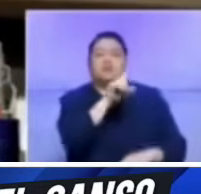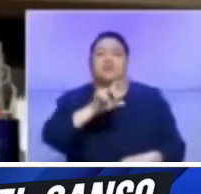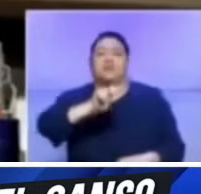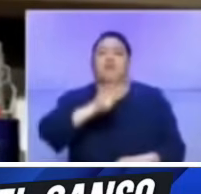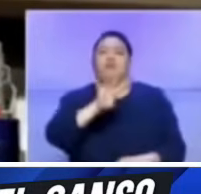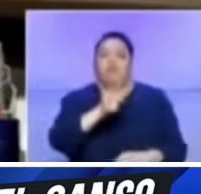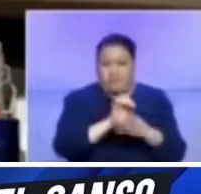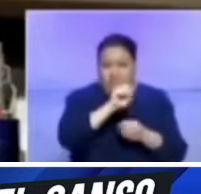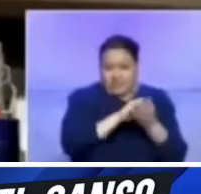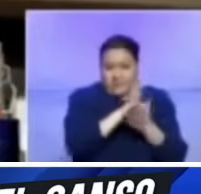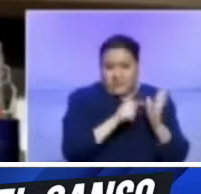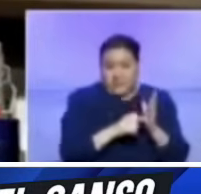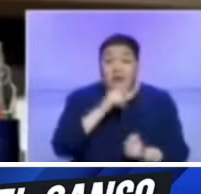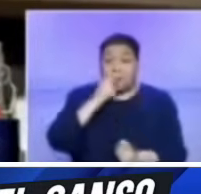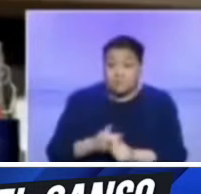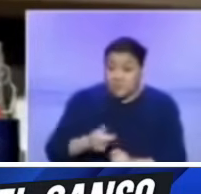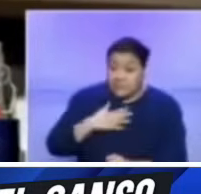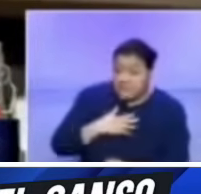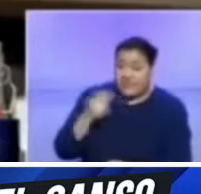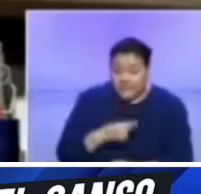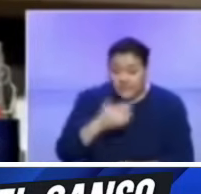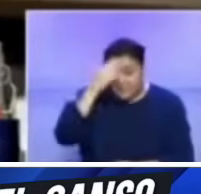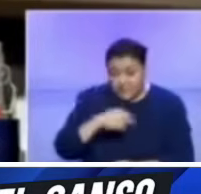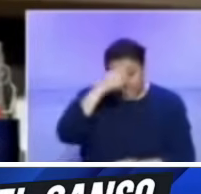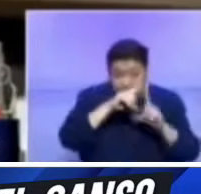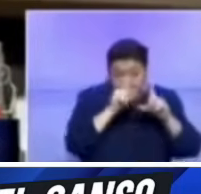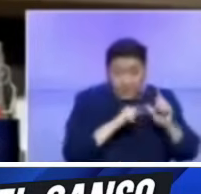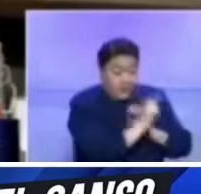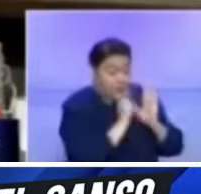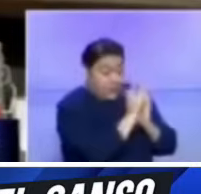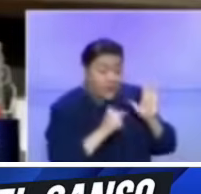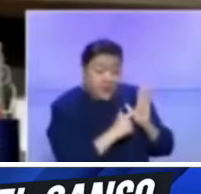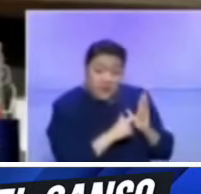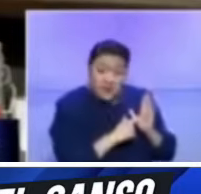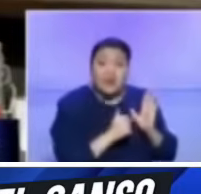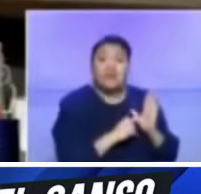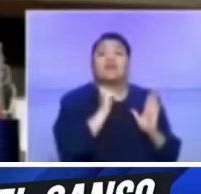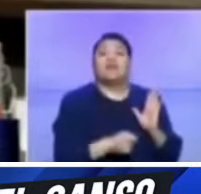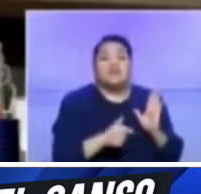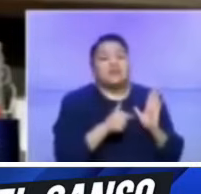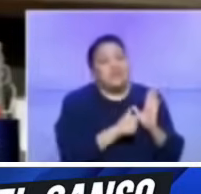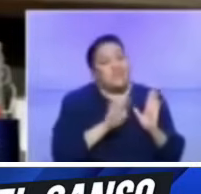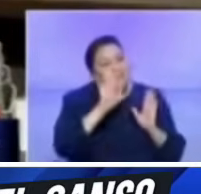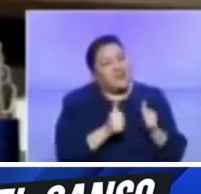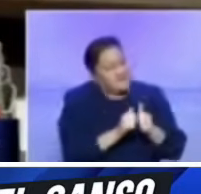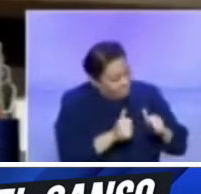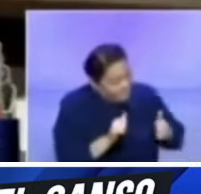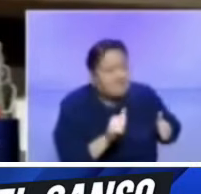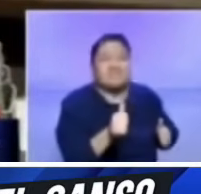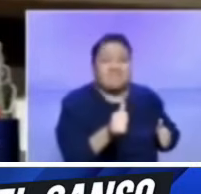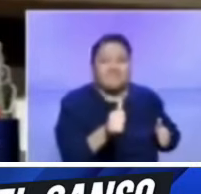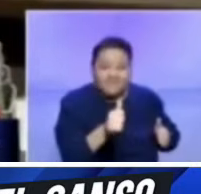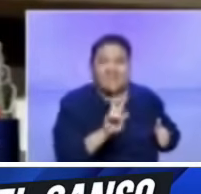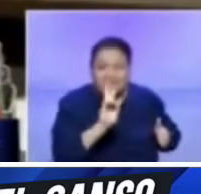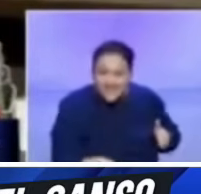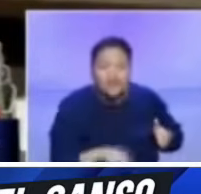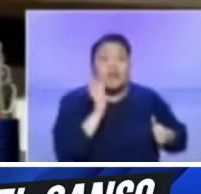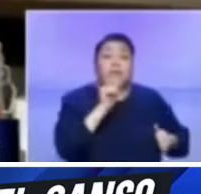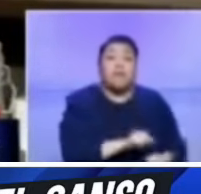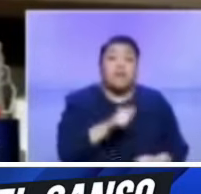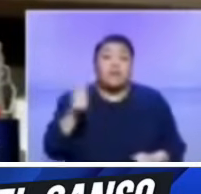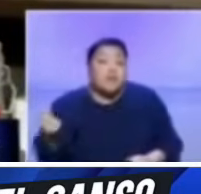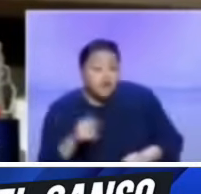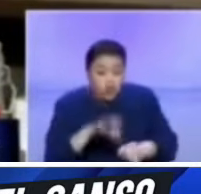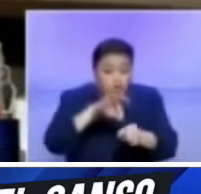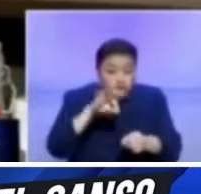constitucional. Es nuestra responsabilidad reconocer que la estructura jurídica vigente en materia electoral se encuentra en cierta medida desbordada y que, si otro hubiese sido